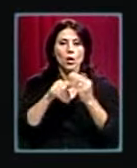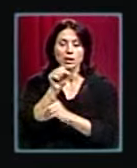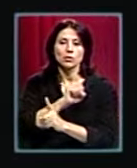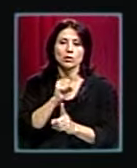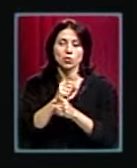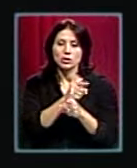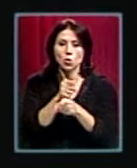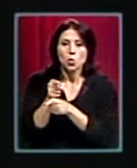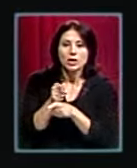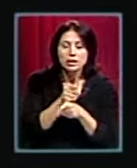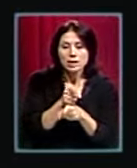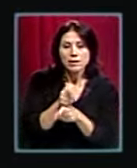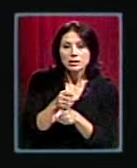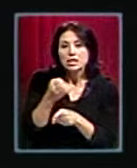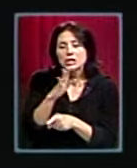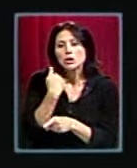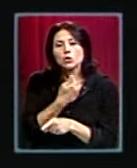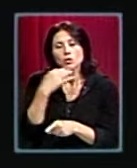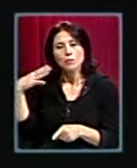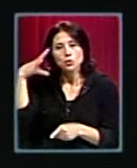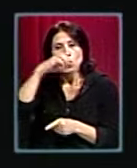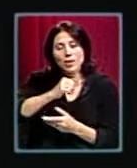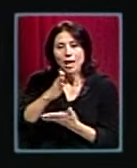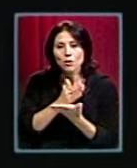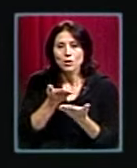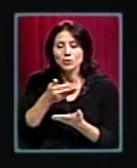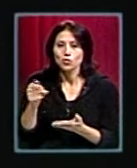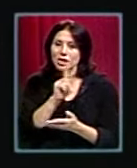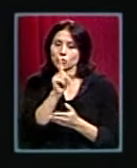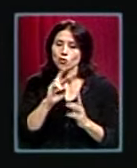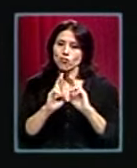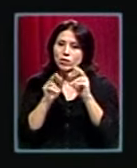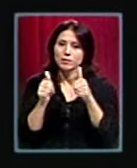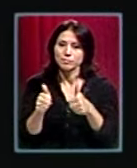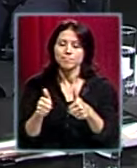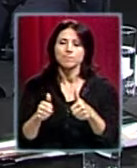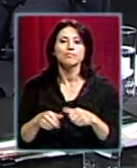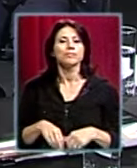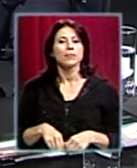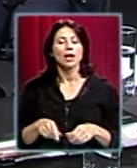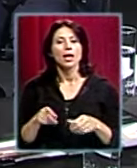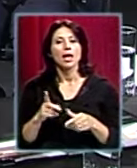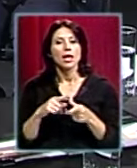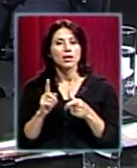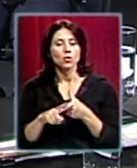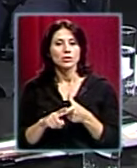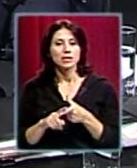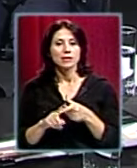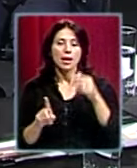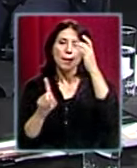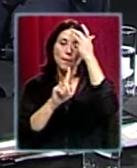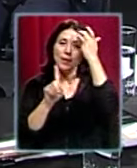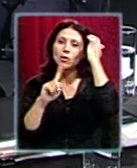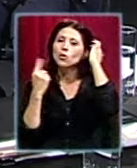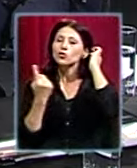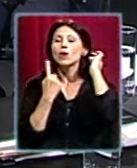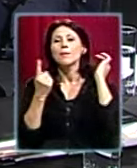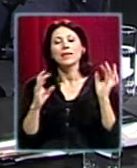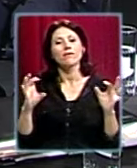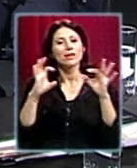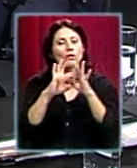que algunas acciones no estén teniendo el resultado que se requiera. Entonces, pero no solamente en cuanto a mitigación de